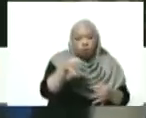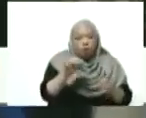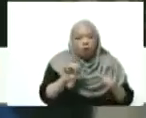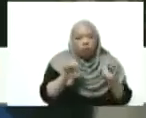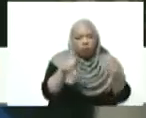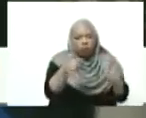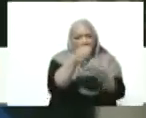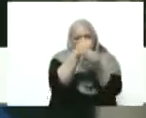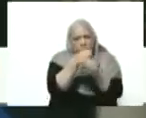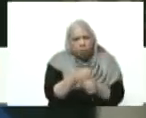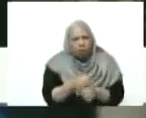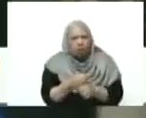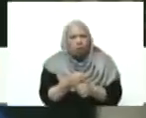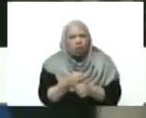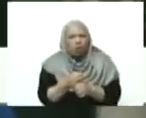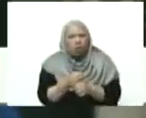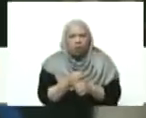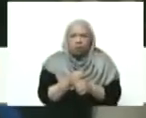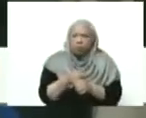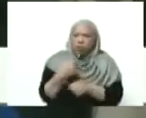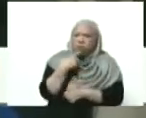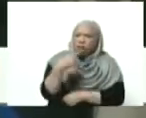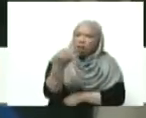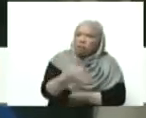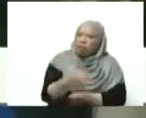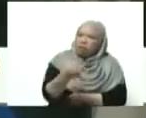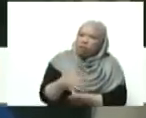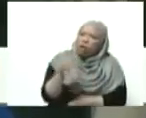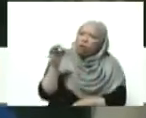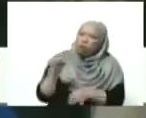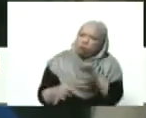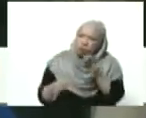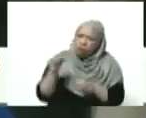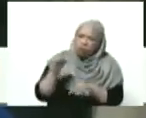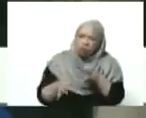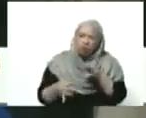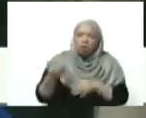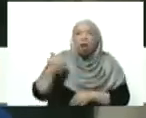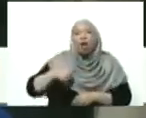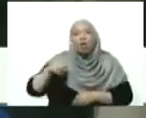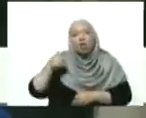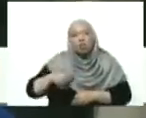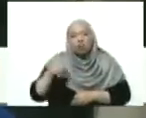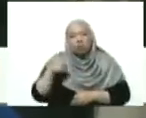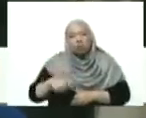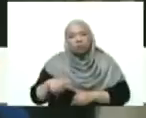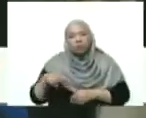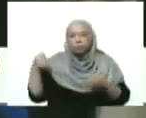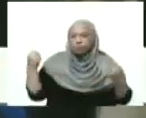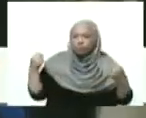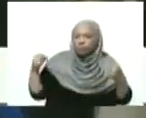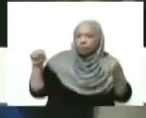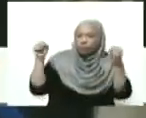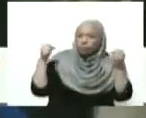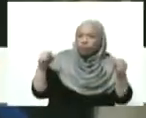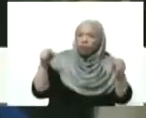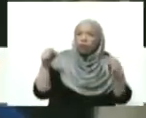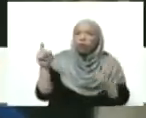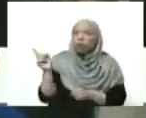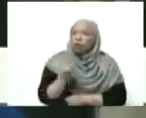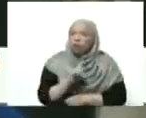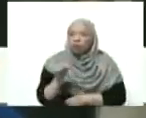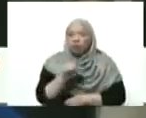que se imponga la verdad, que la justicia argentina reaccione, no lleve